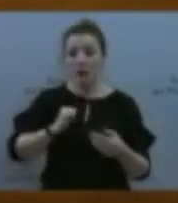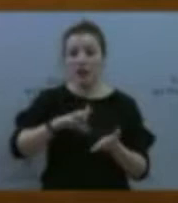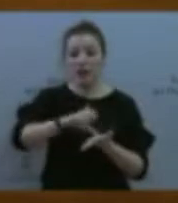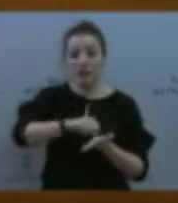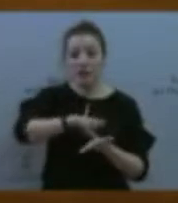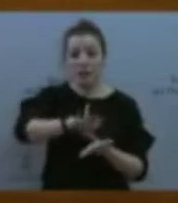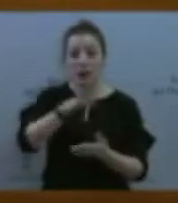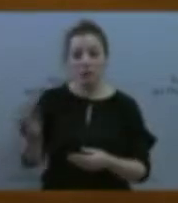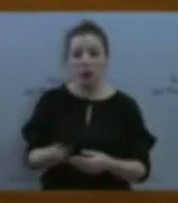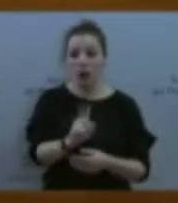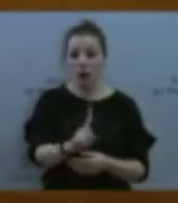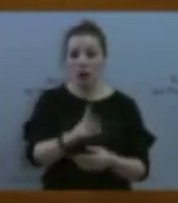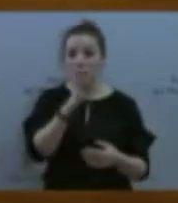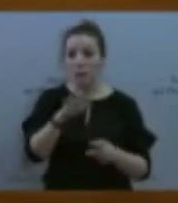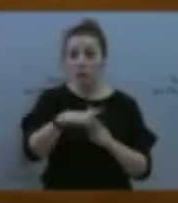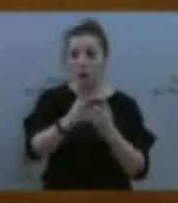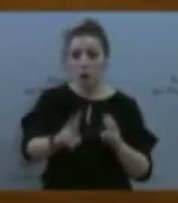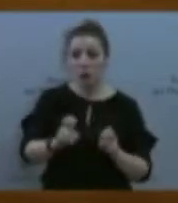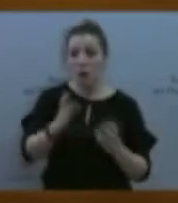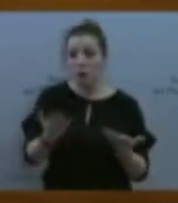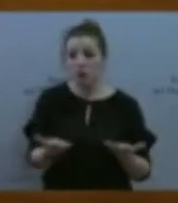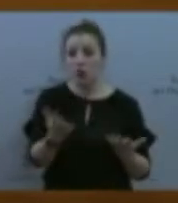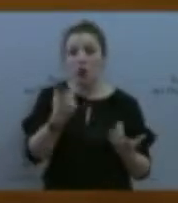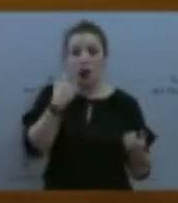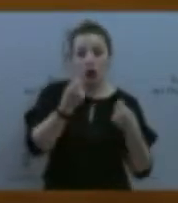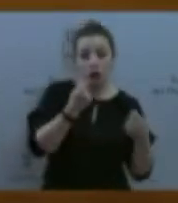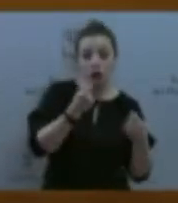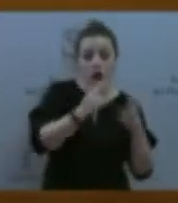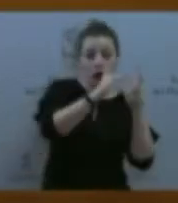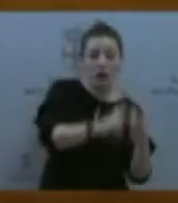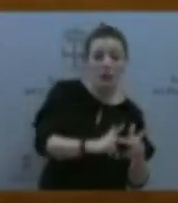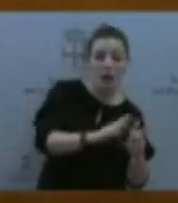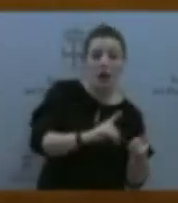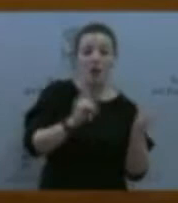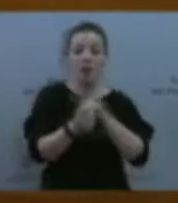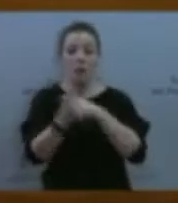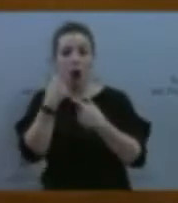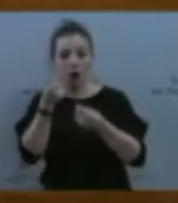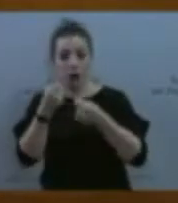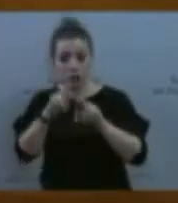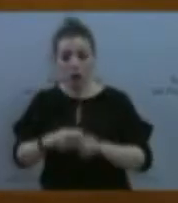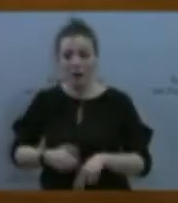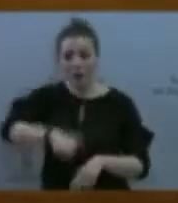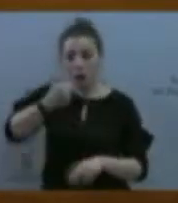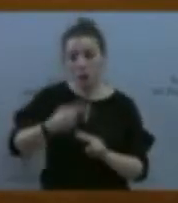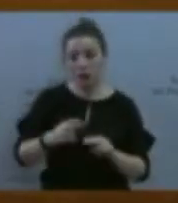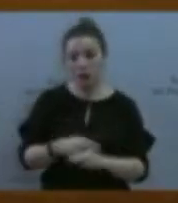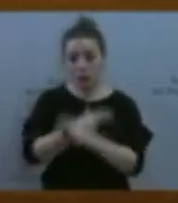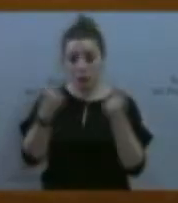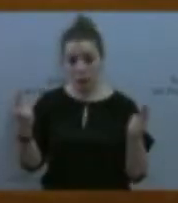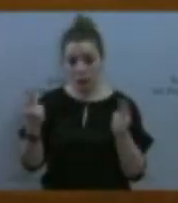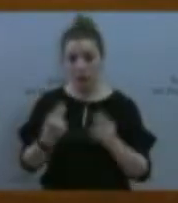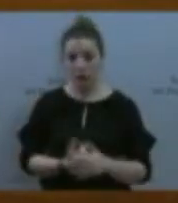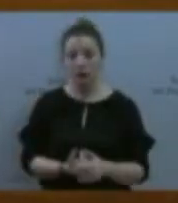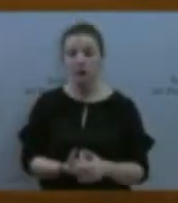pasásemos, del control meramente contable a un control y a una evaluación de políticas públicas que nos fuese a servir, de tal manera que al final tenemos un